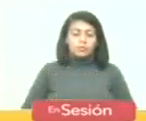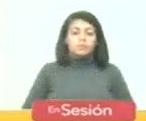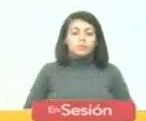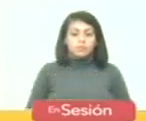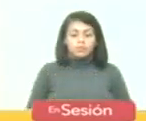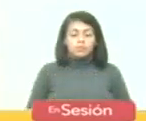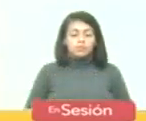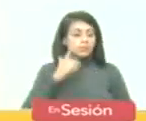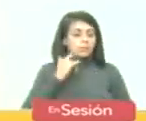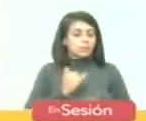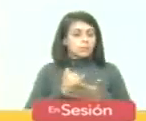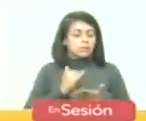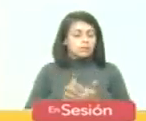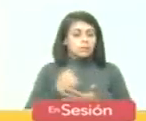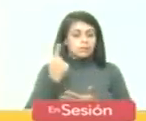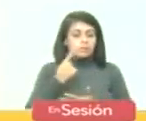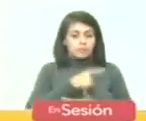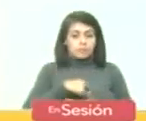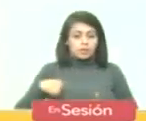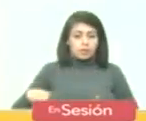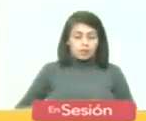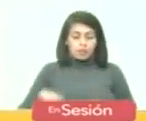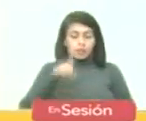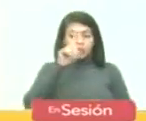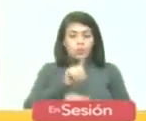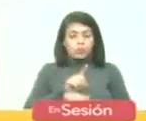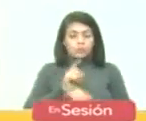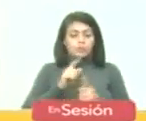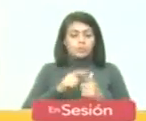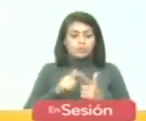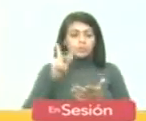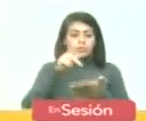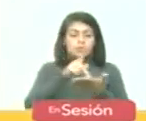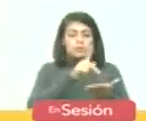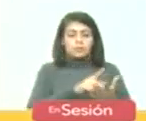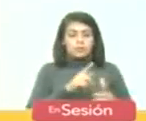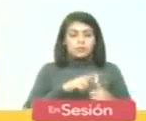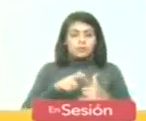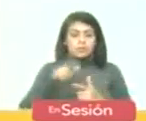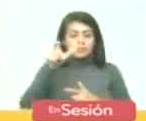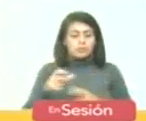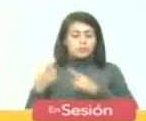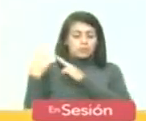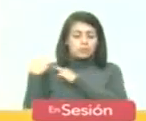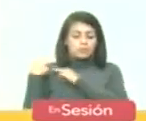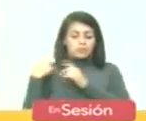bajo el argumento de una sola China, la presencia de esta alta funcionaria,